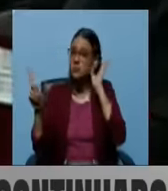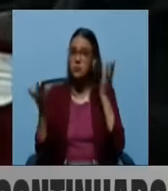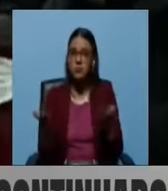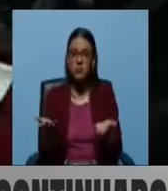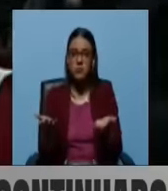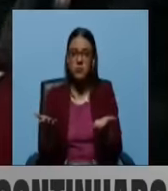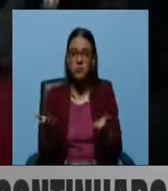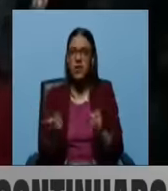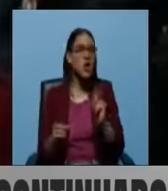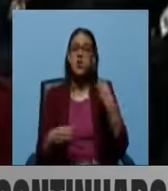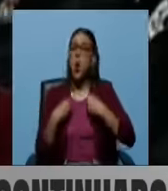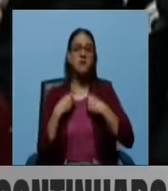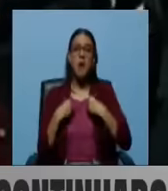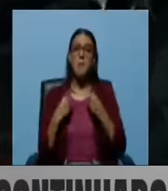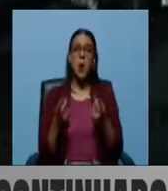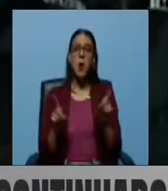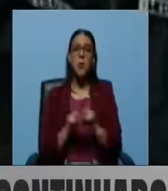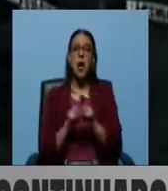que no se preocupa